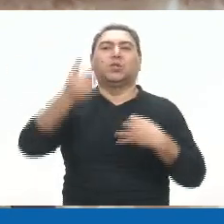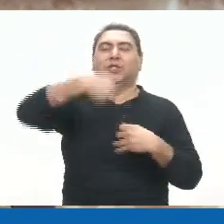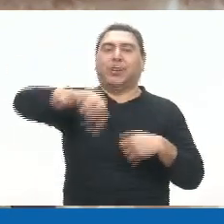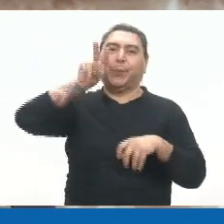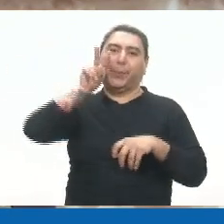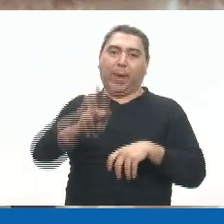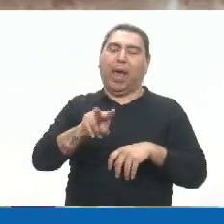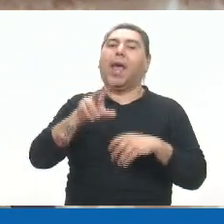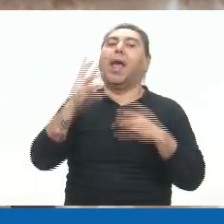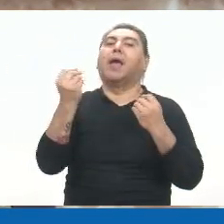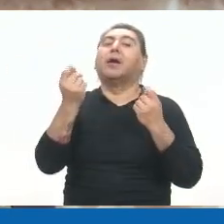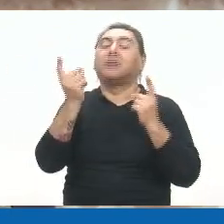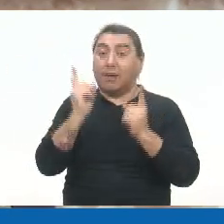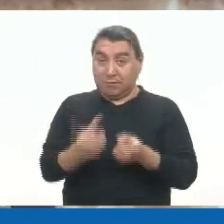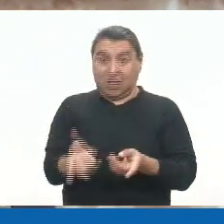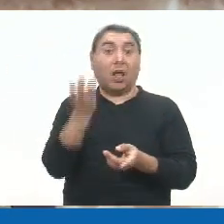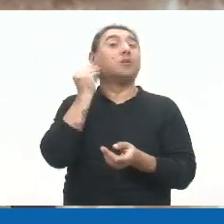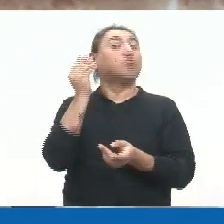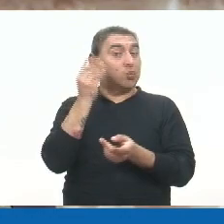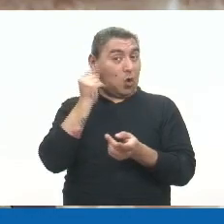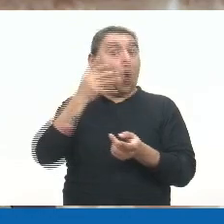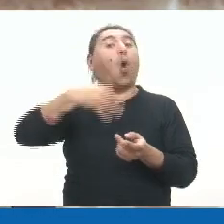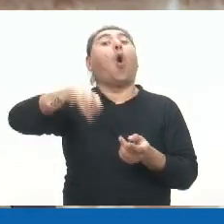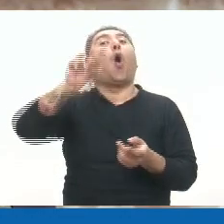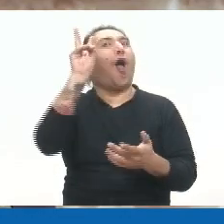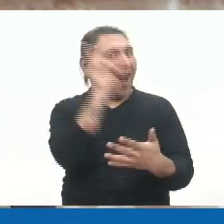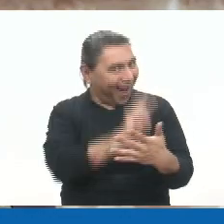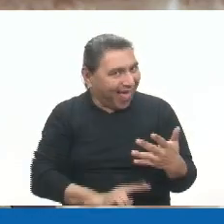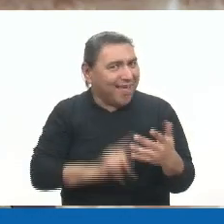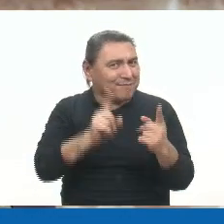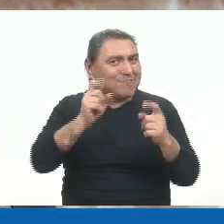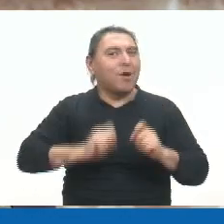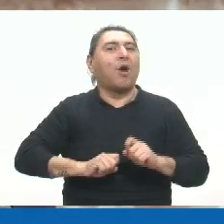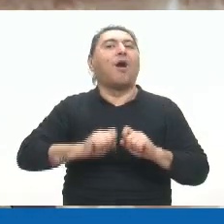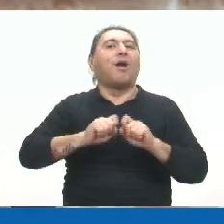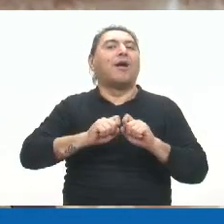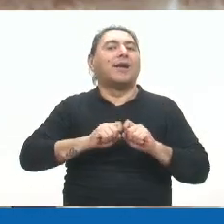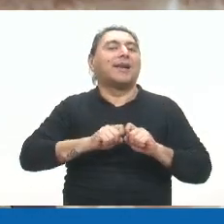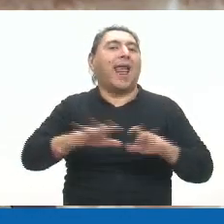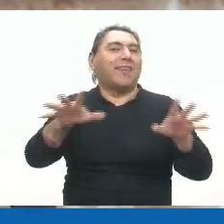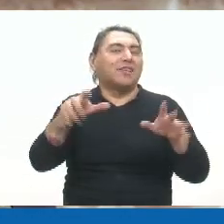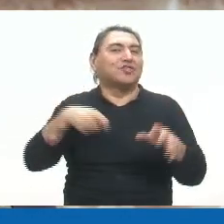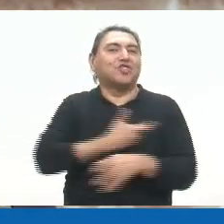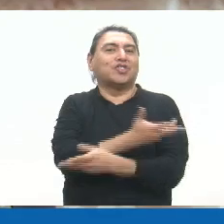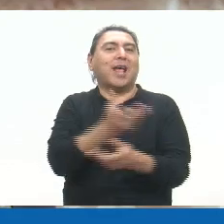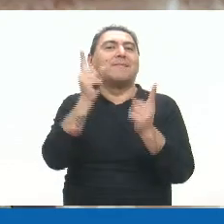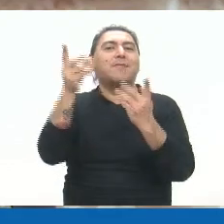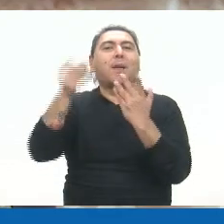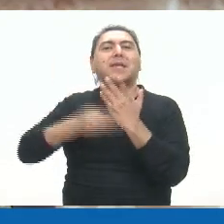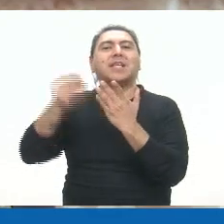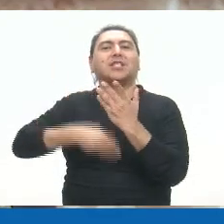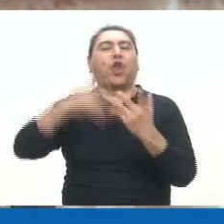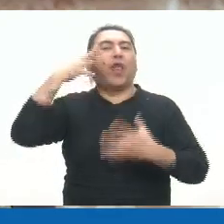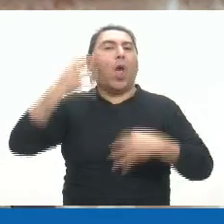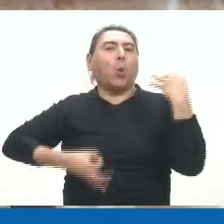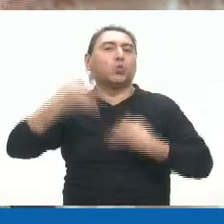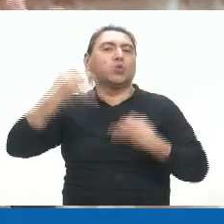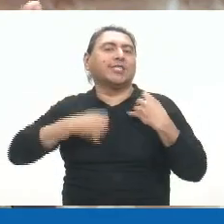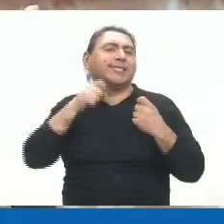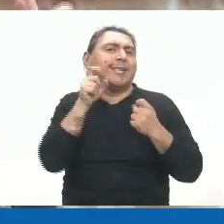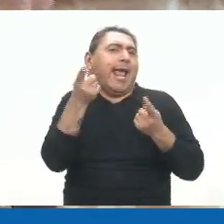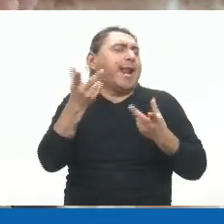ver o pudieron escuchar o pudieron leer en redes sociales como el ministro de Justicia